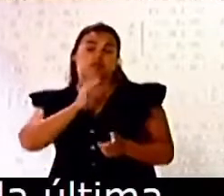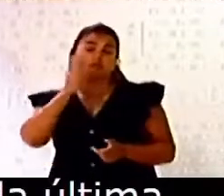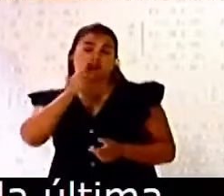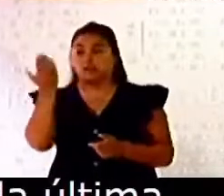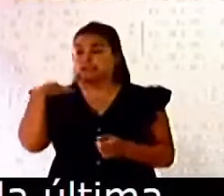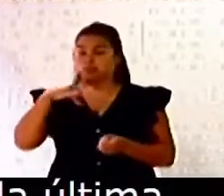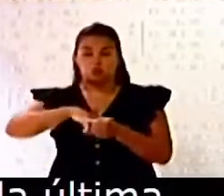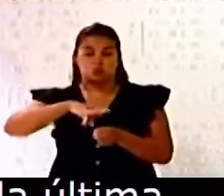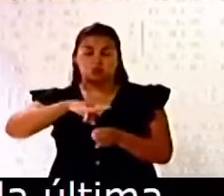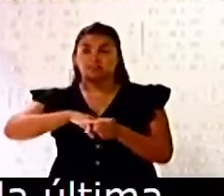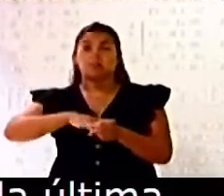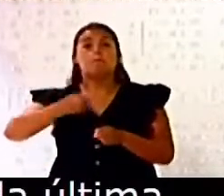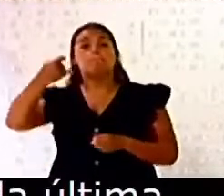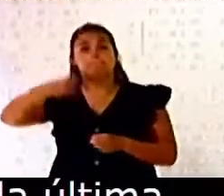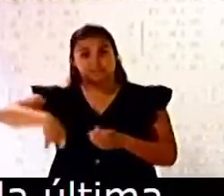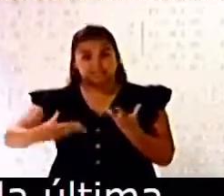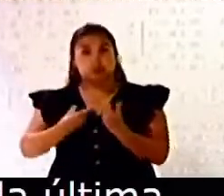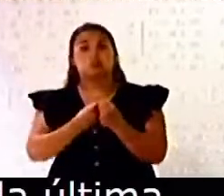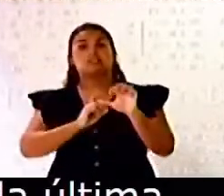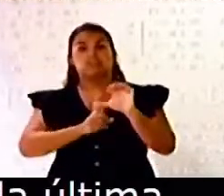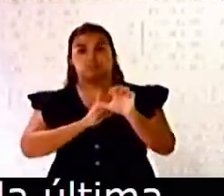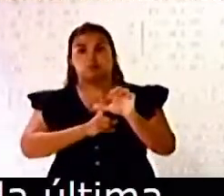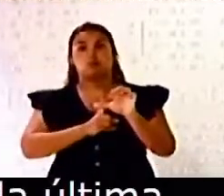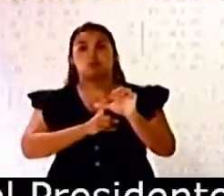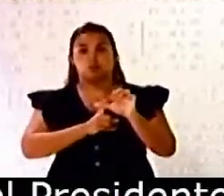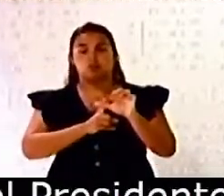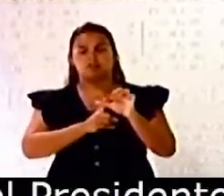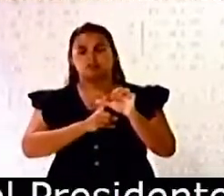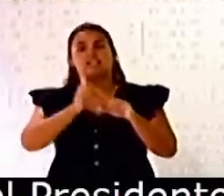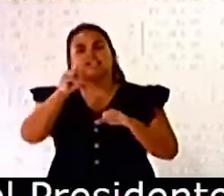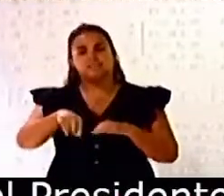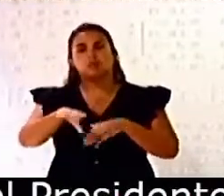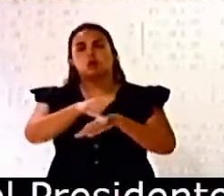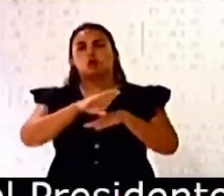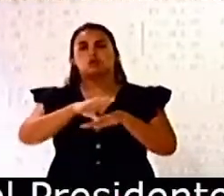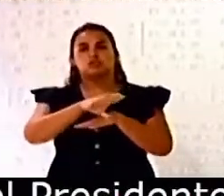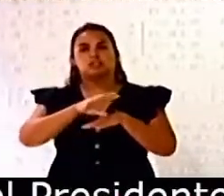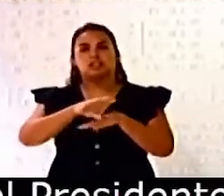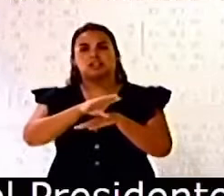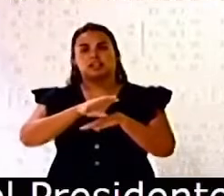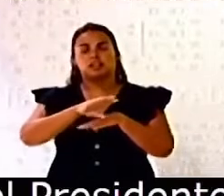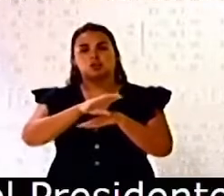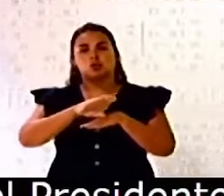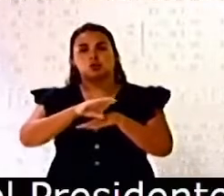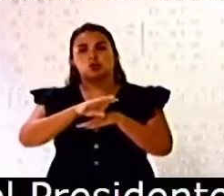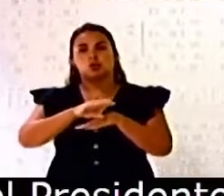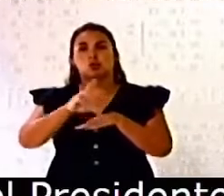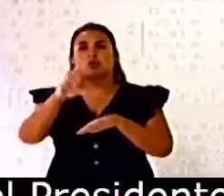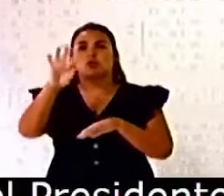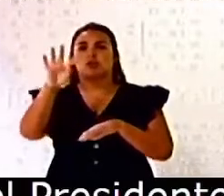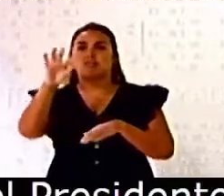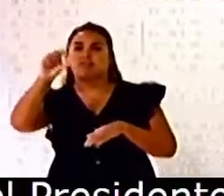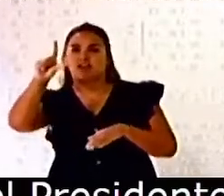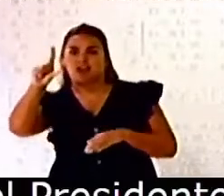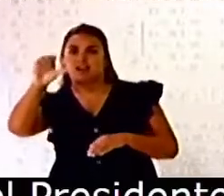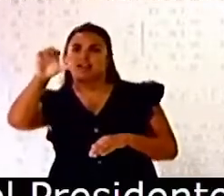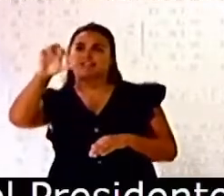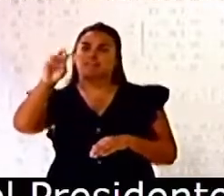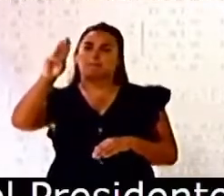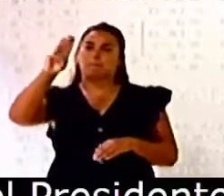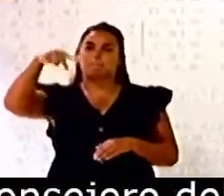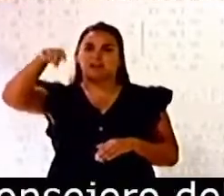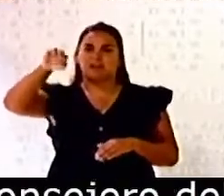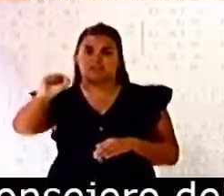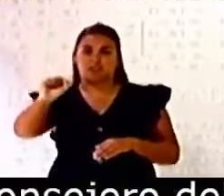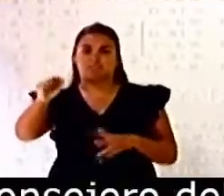lunes, del propio presidente de la Junta de Extremadura y también del consejero del ramo, el consejero Rafael España. Por